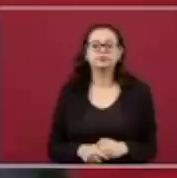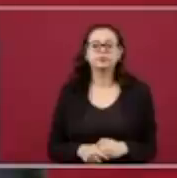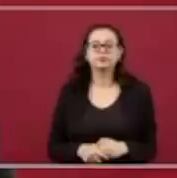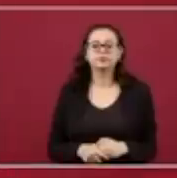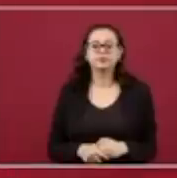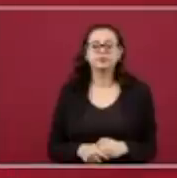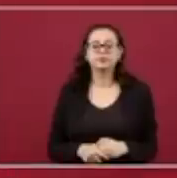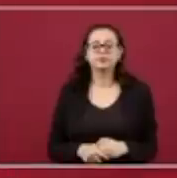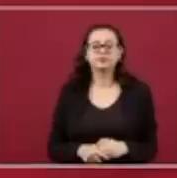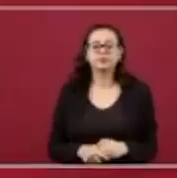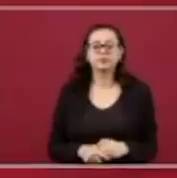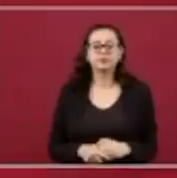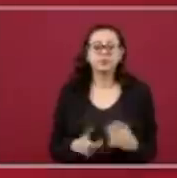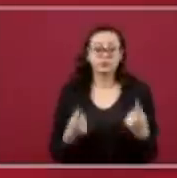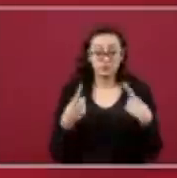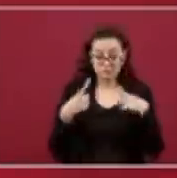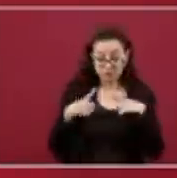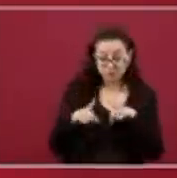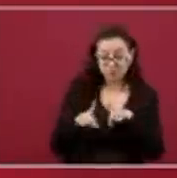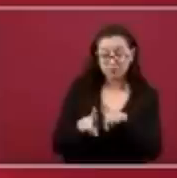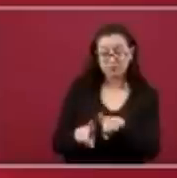Pero al mismo tiempo